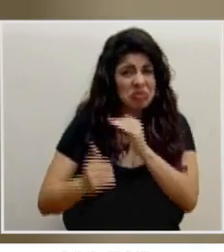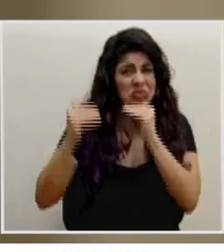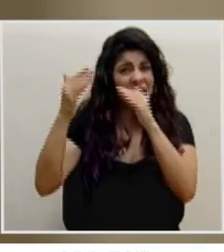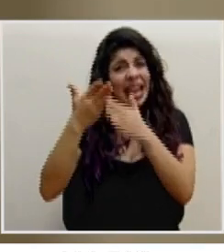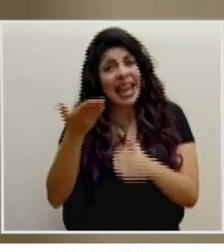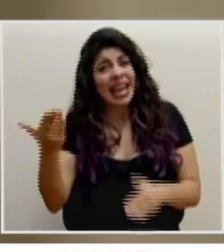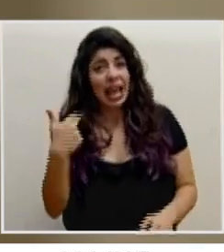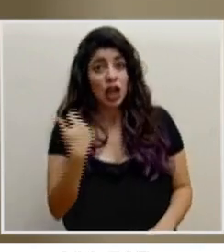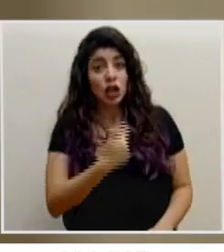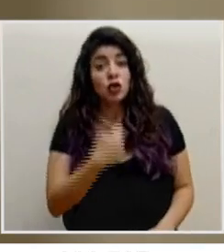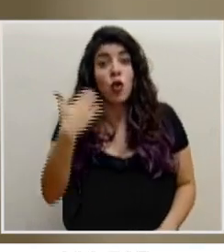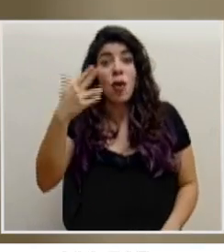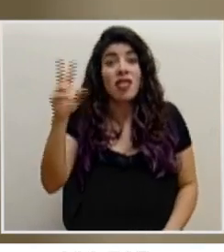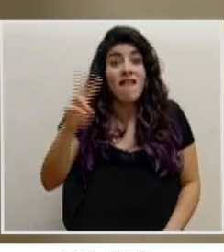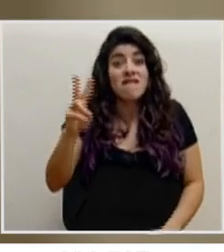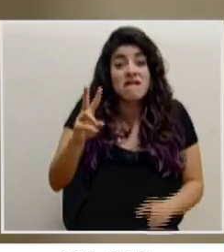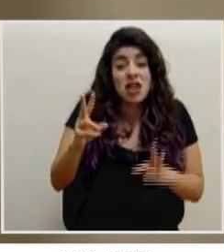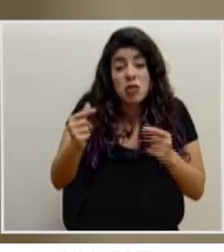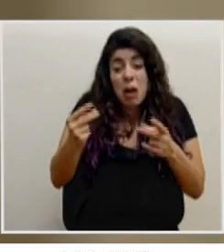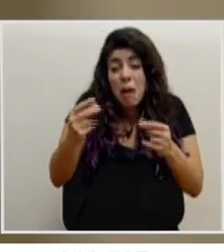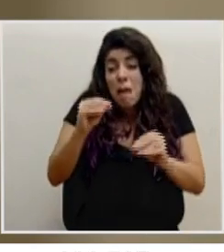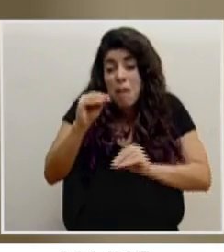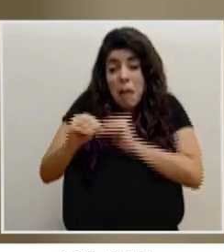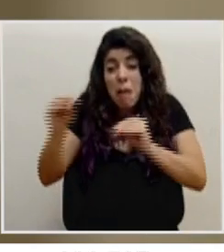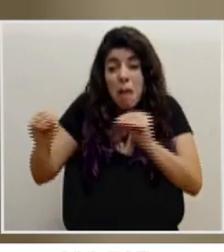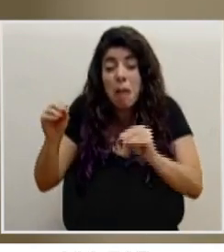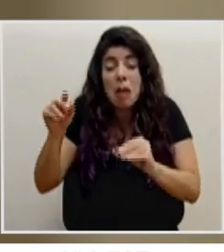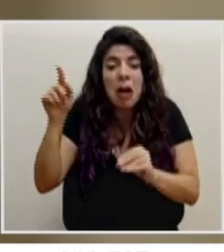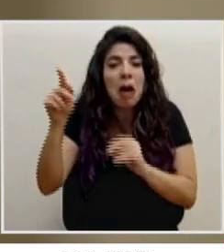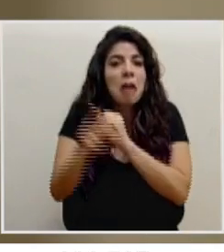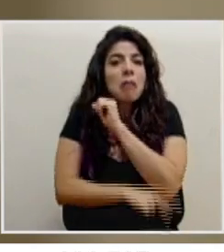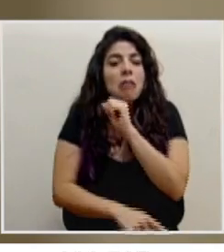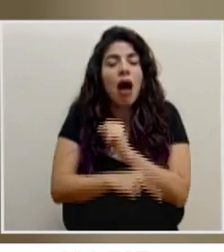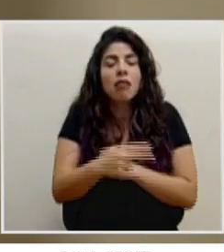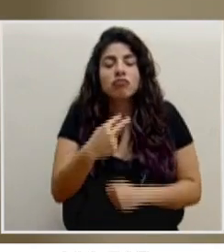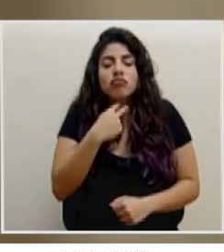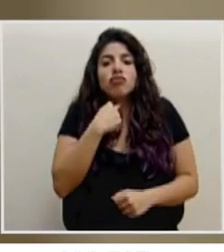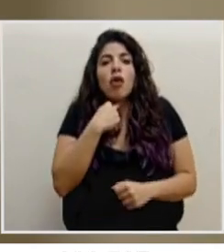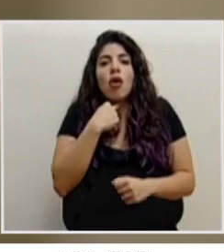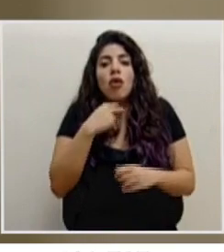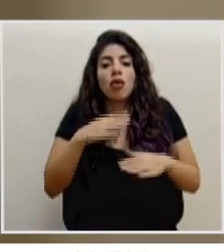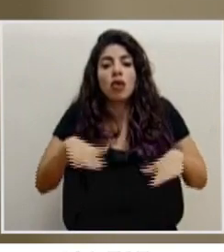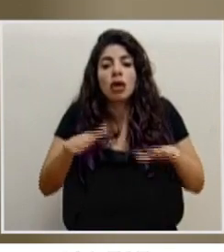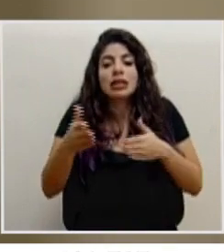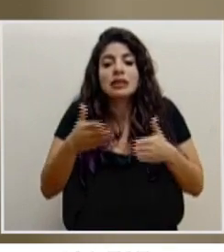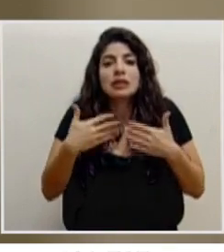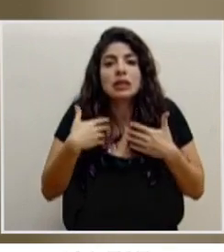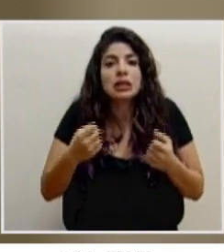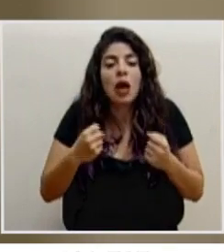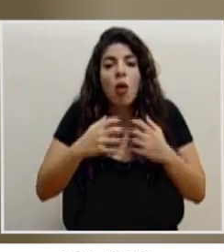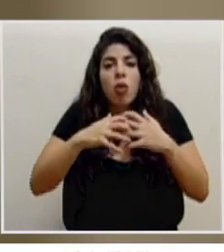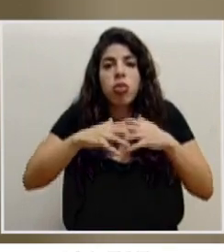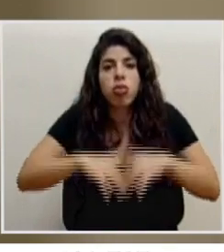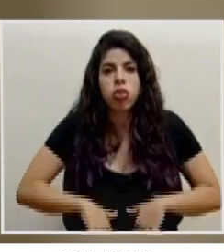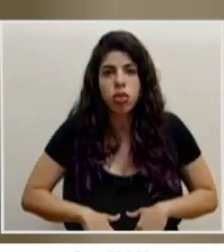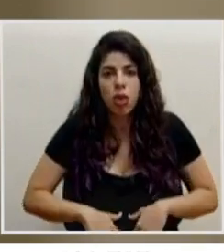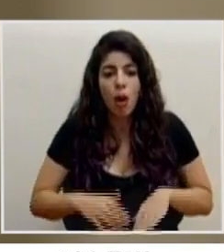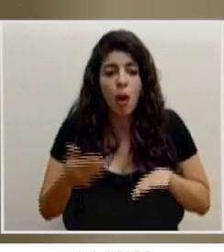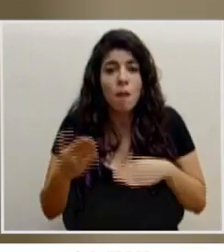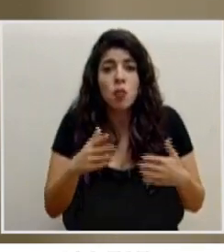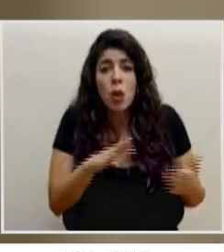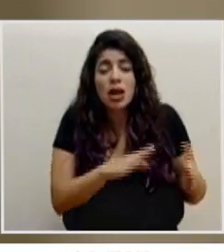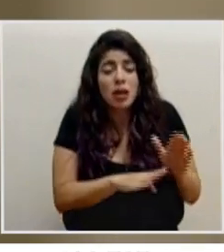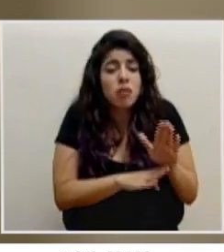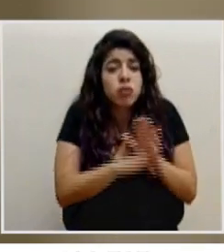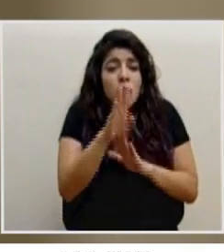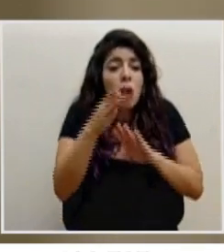cuando el virus agarra mucha velocidad, lamentablemente colapsa el sistema de salud y aumenta el número de muertes que se dan en